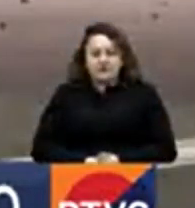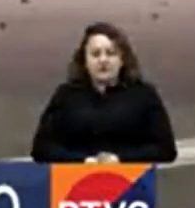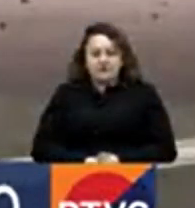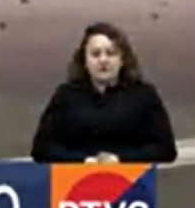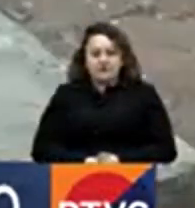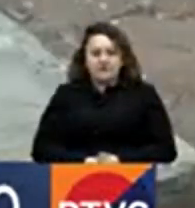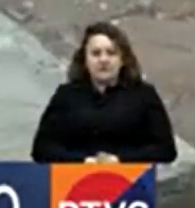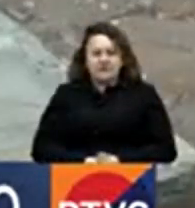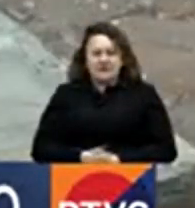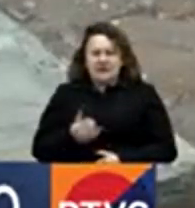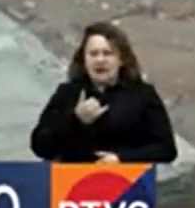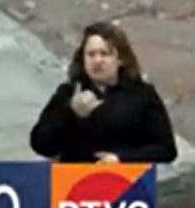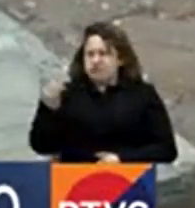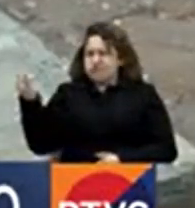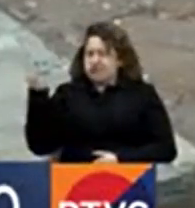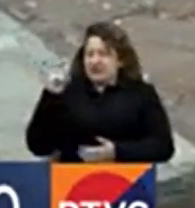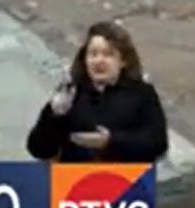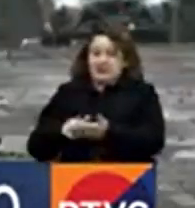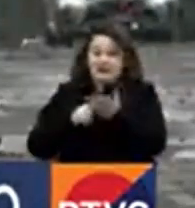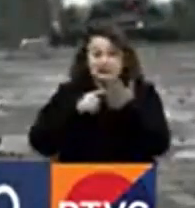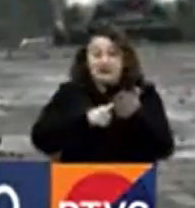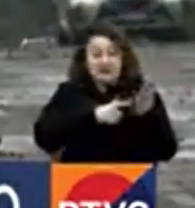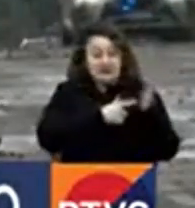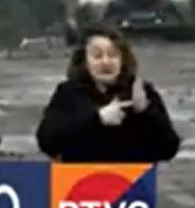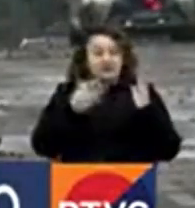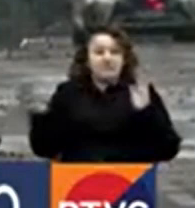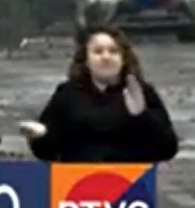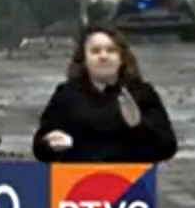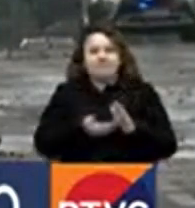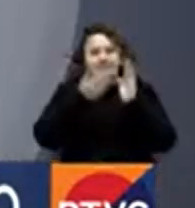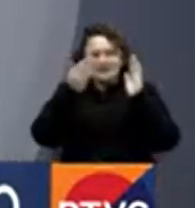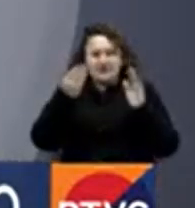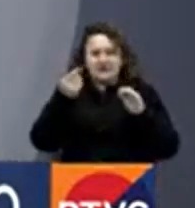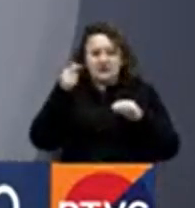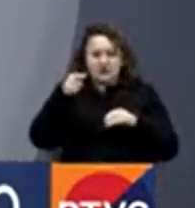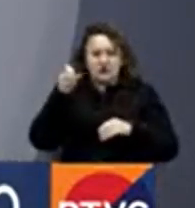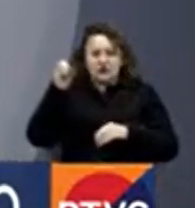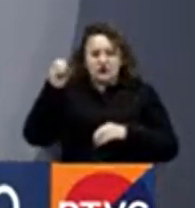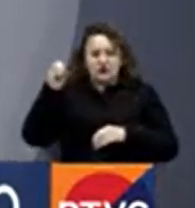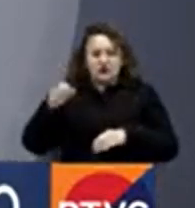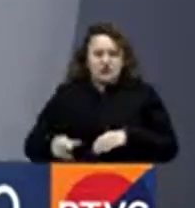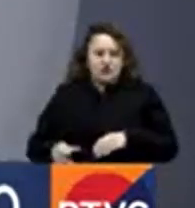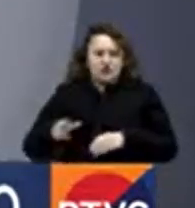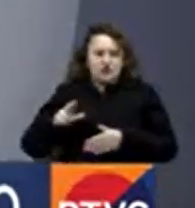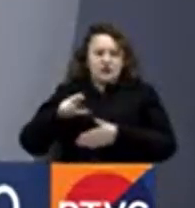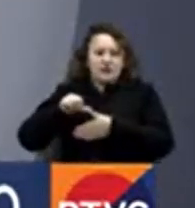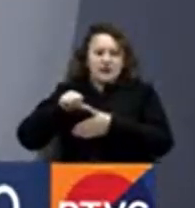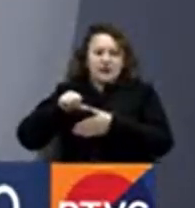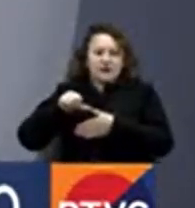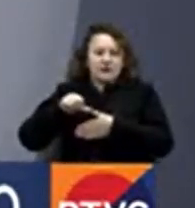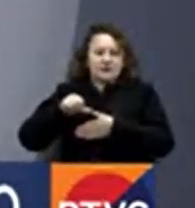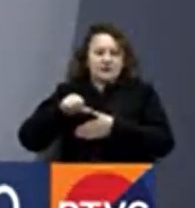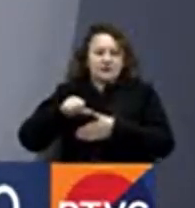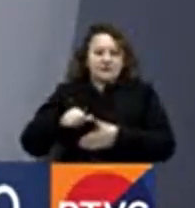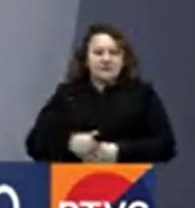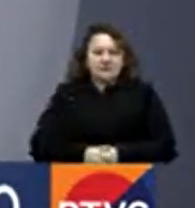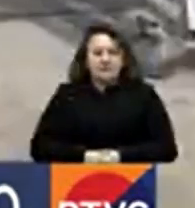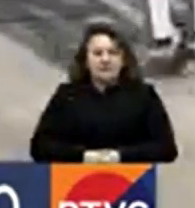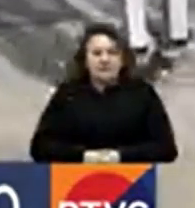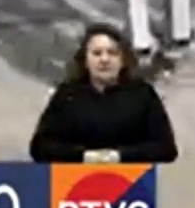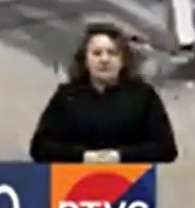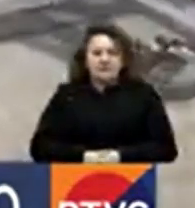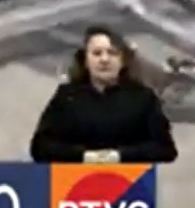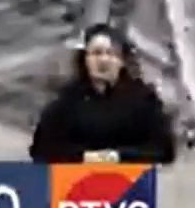Huellas por doquier relatan el golpe que recibió un gigante en Sudamérica. Olha aqui, esse monitor. Olha aqui,